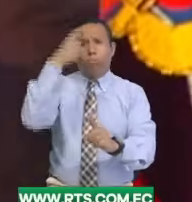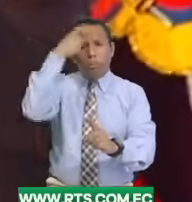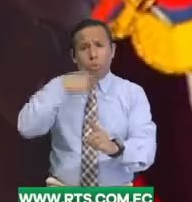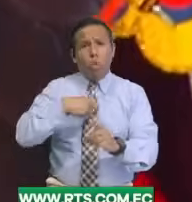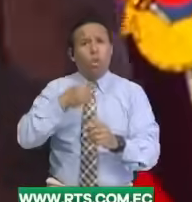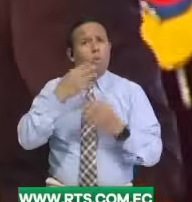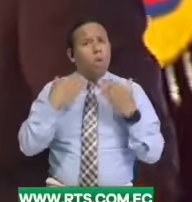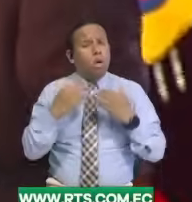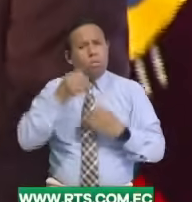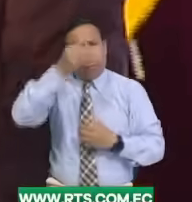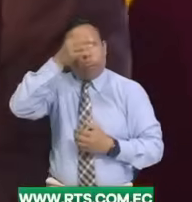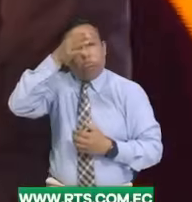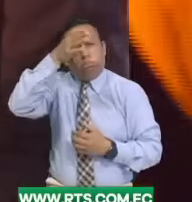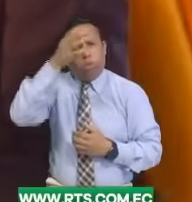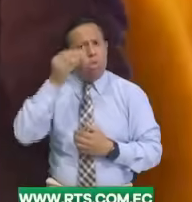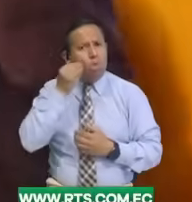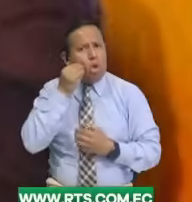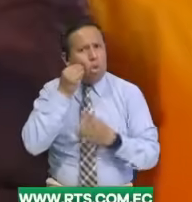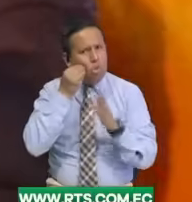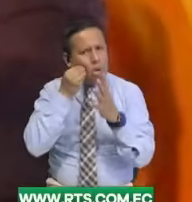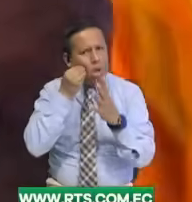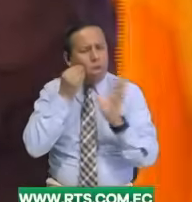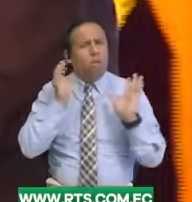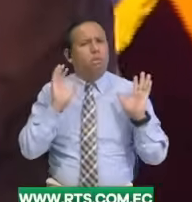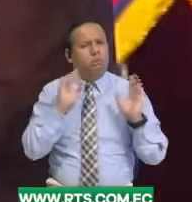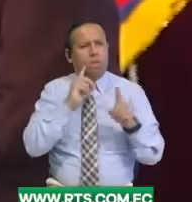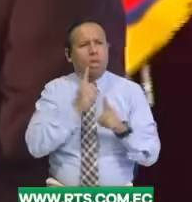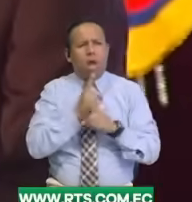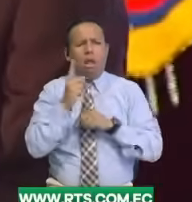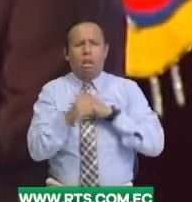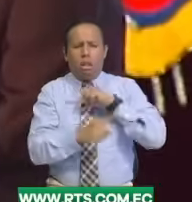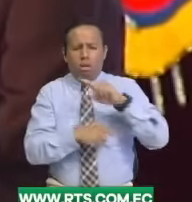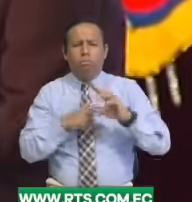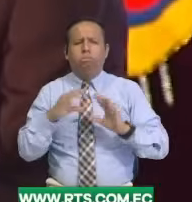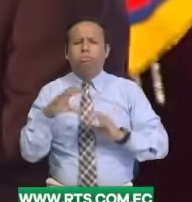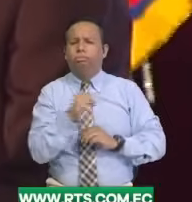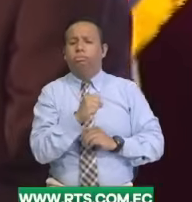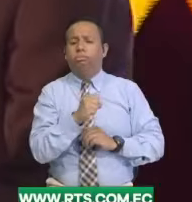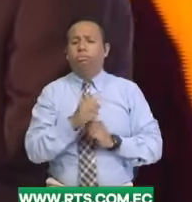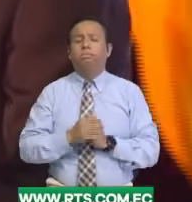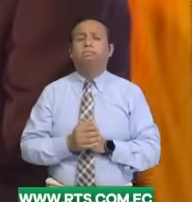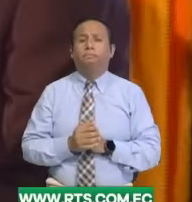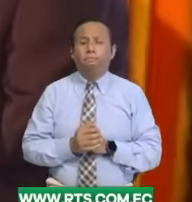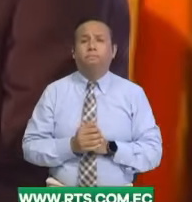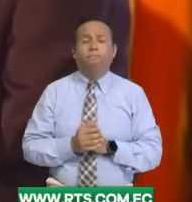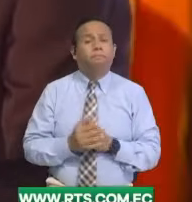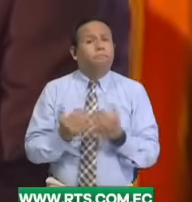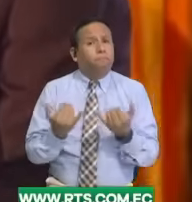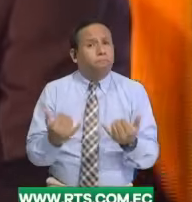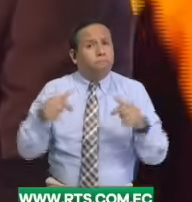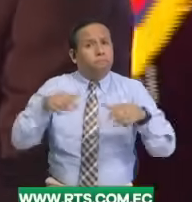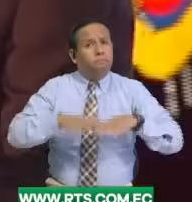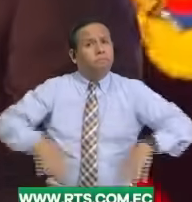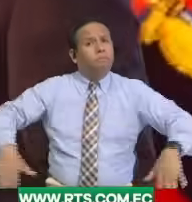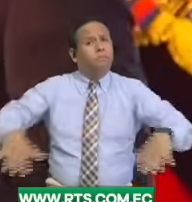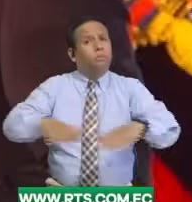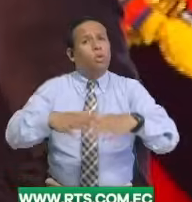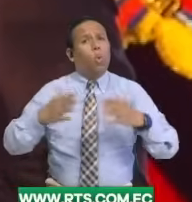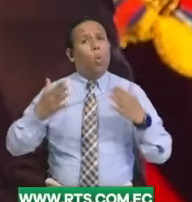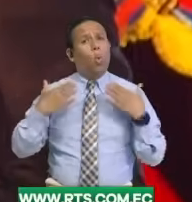se hace, pero después te cruza la factura. ¿Ah? Así que guayaquileños de